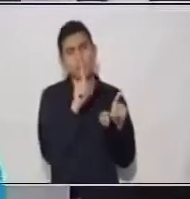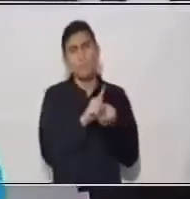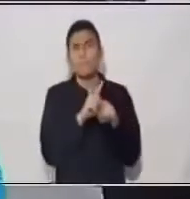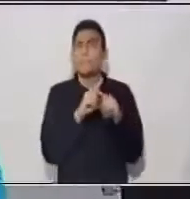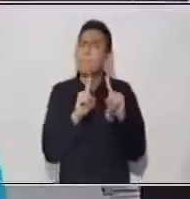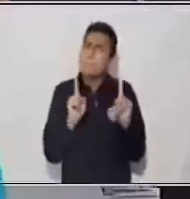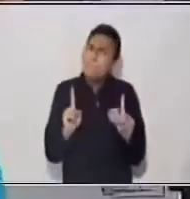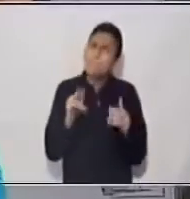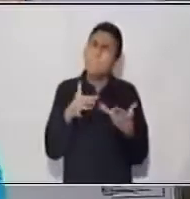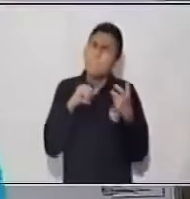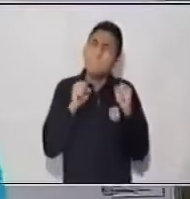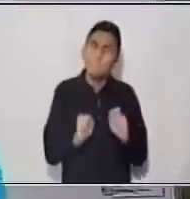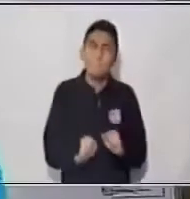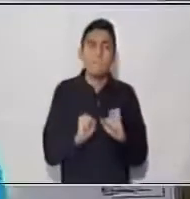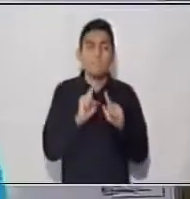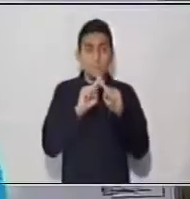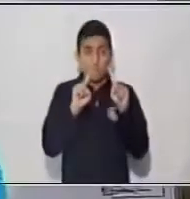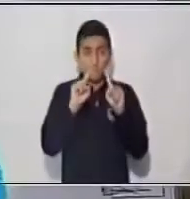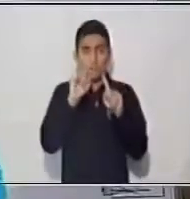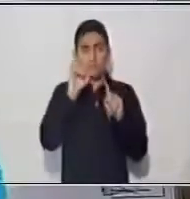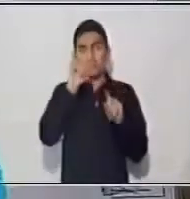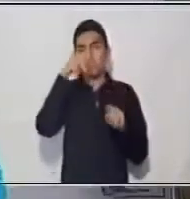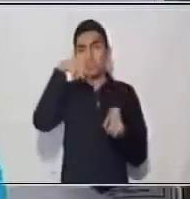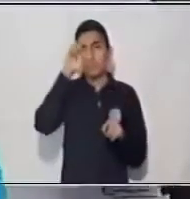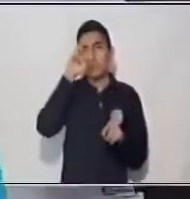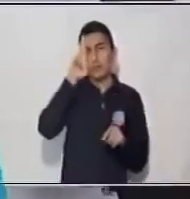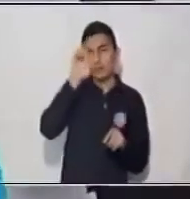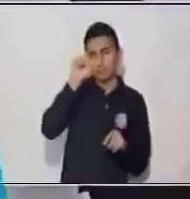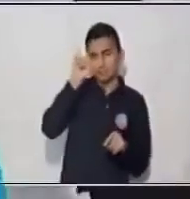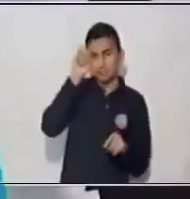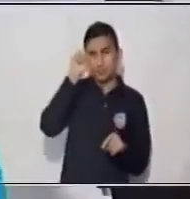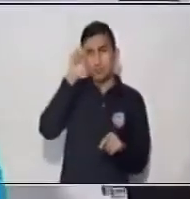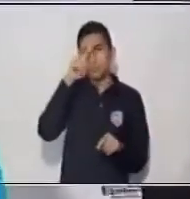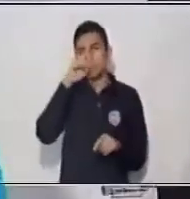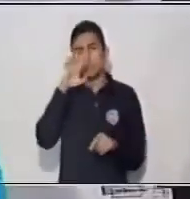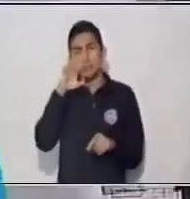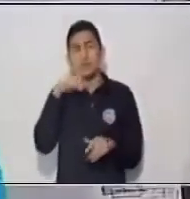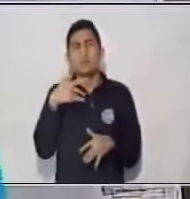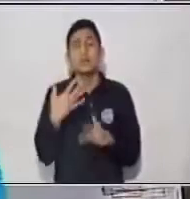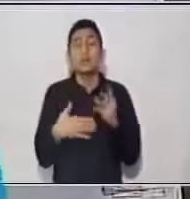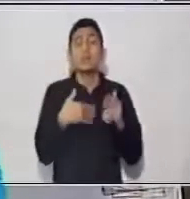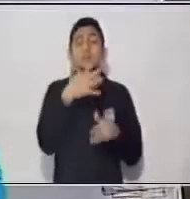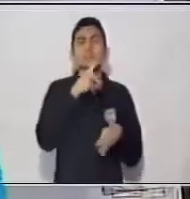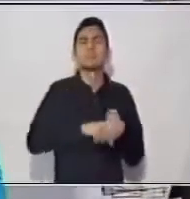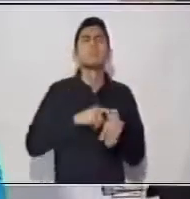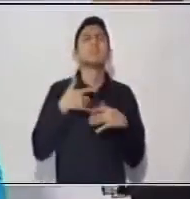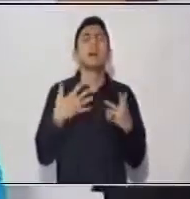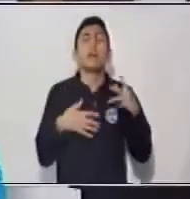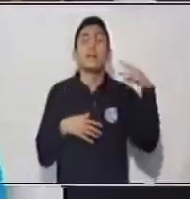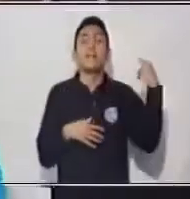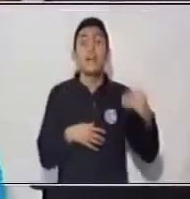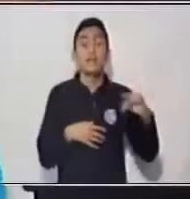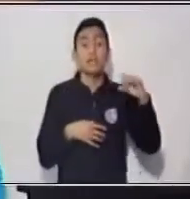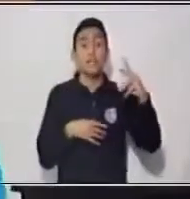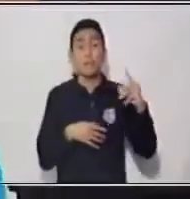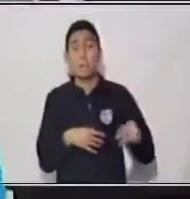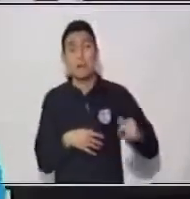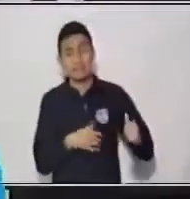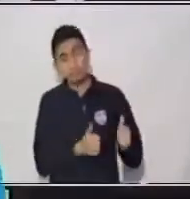pero es inversamente proporcional al tiempo. ¿Por qué? Porque si la velocidad